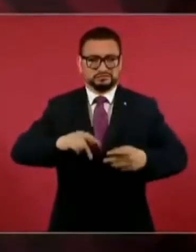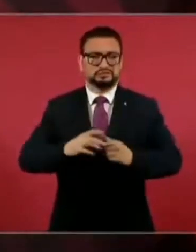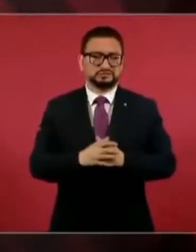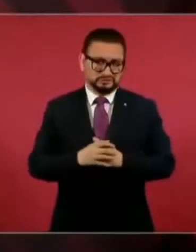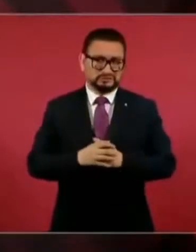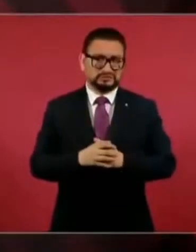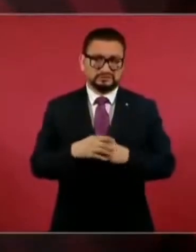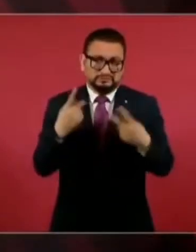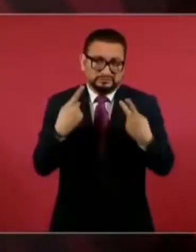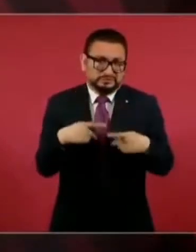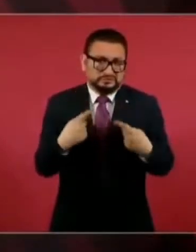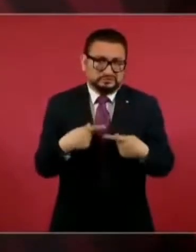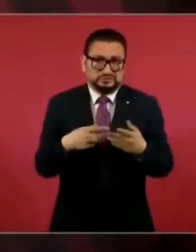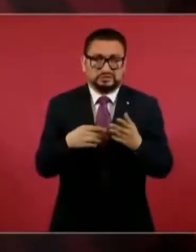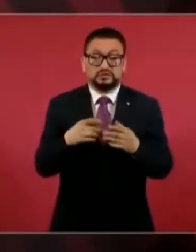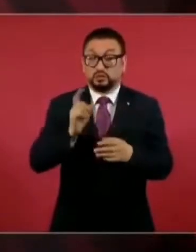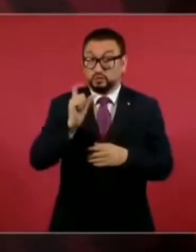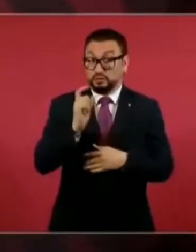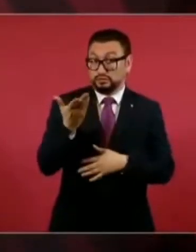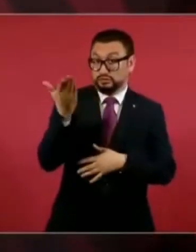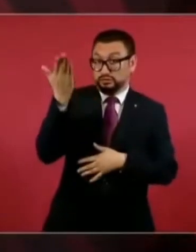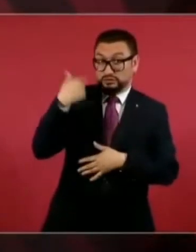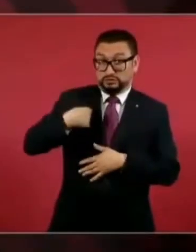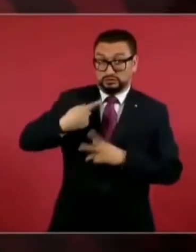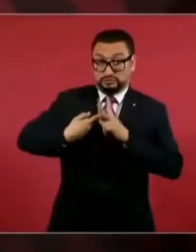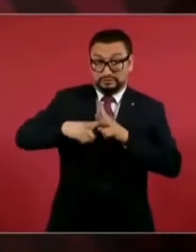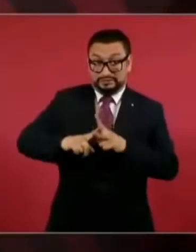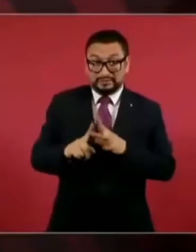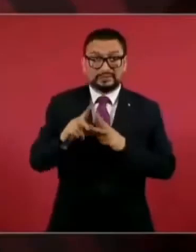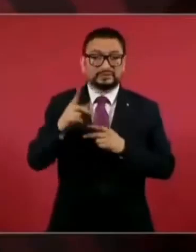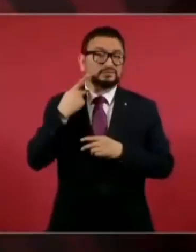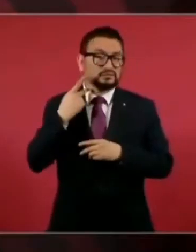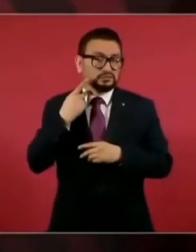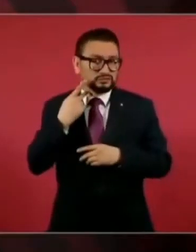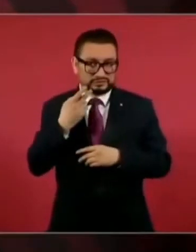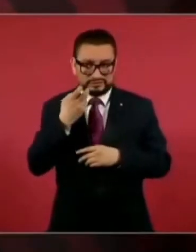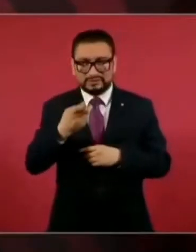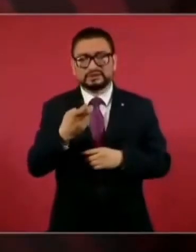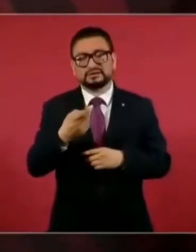Desde que empecé en la vida pública,